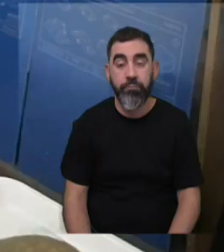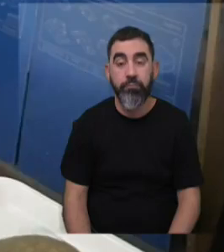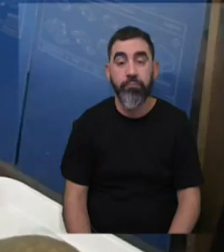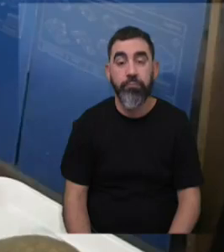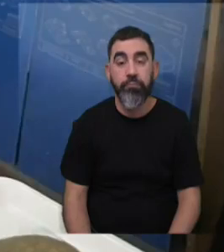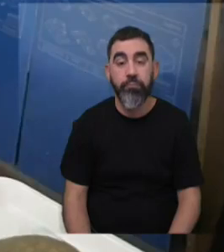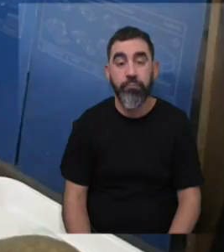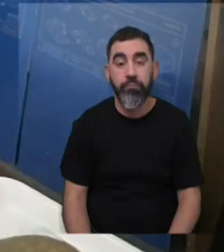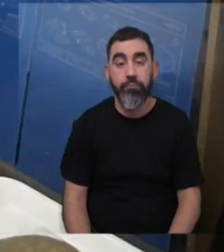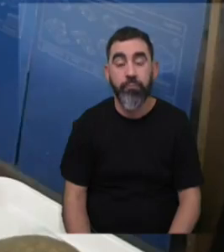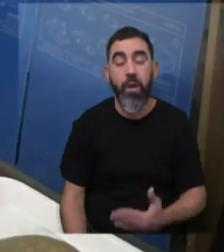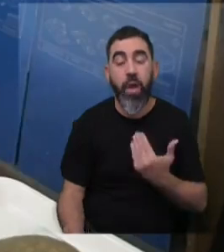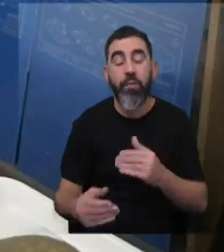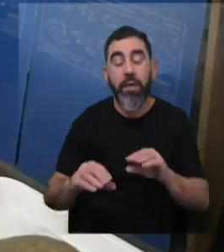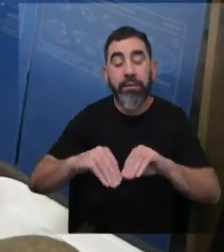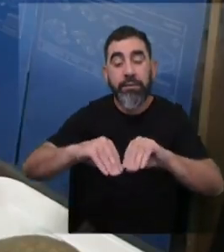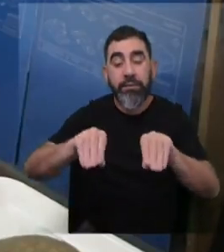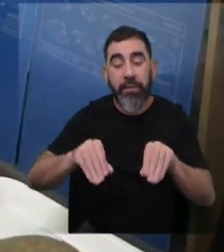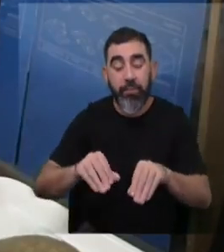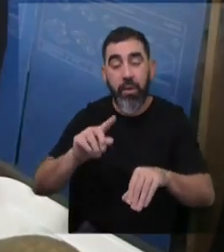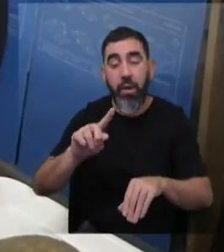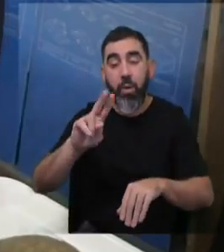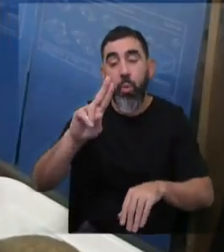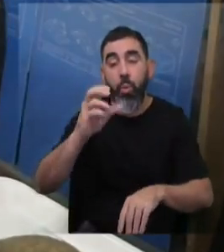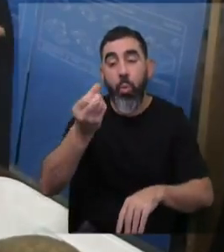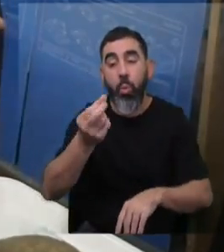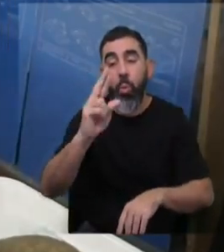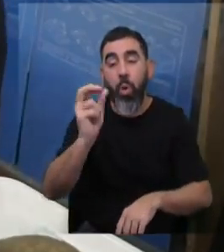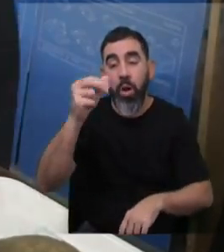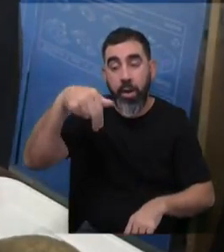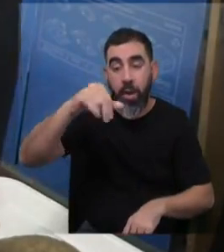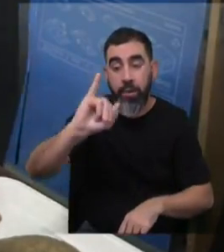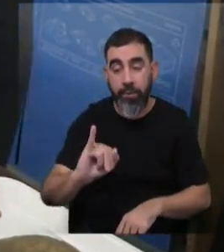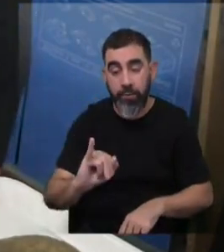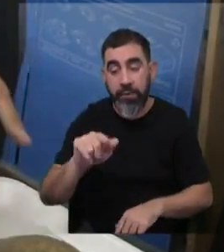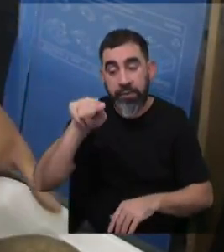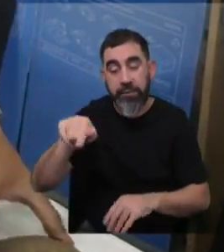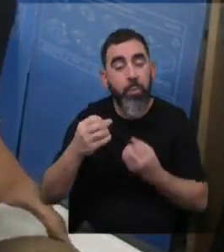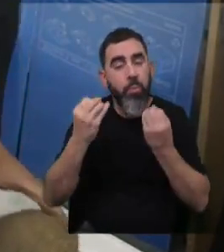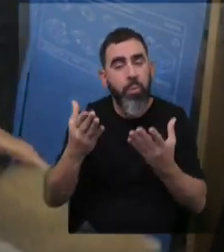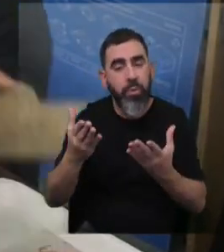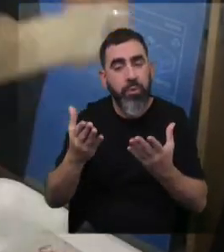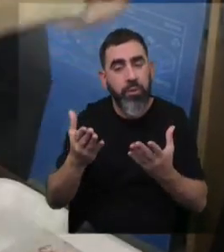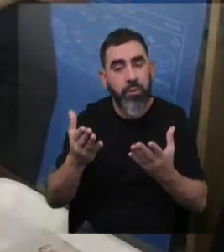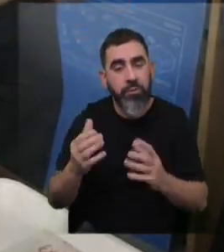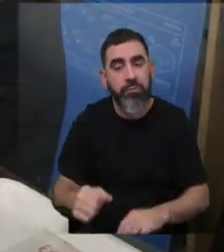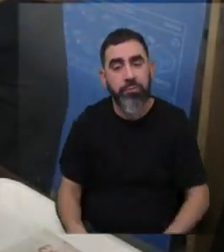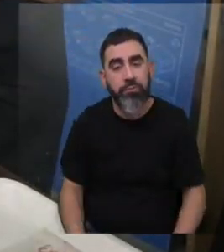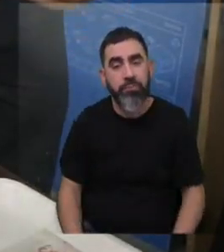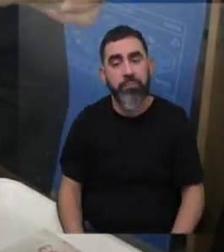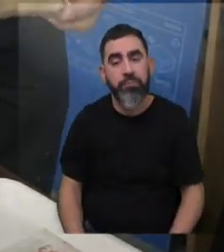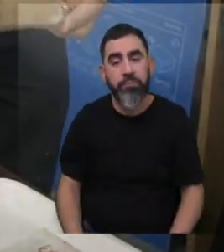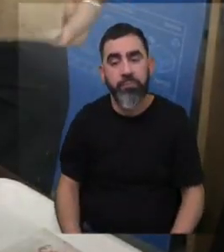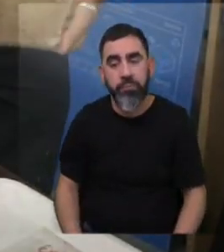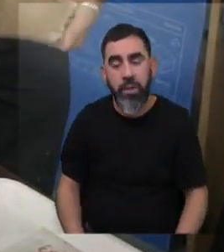Vos hablabas recién de la cerámica guaraní, que es esta que está acá. Es esta que está acá, sí. Esta, por pistas que ustedes le encontraron en la